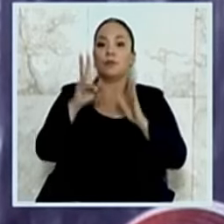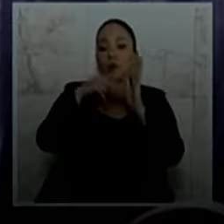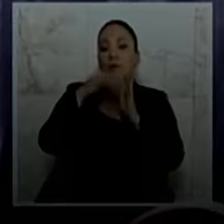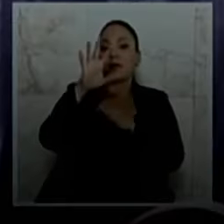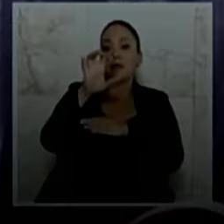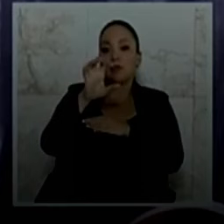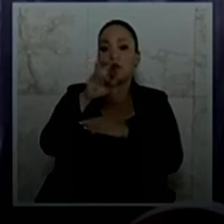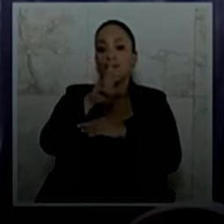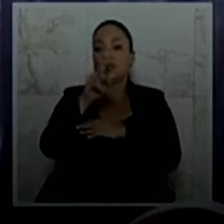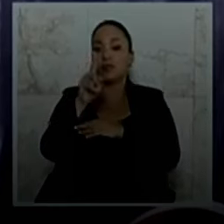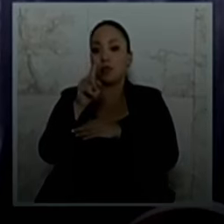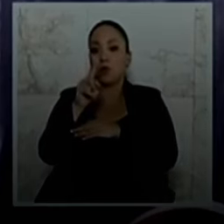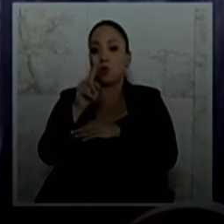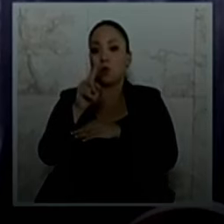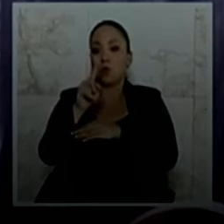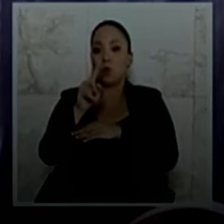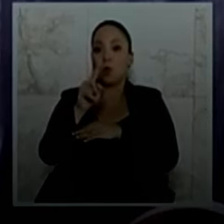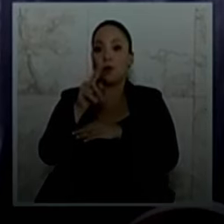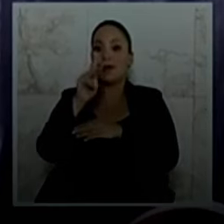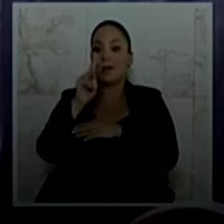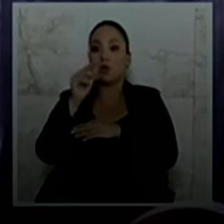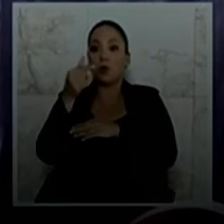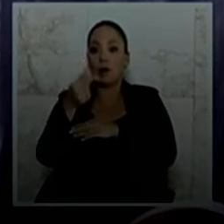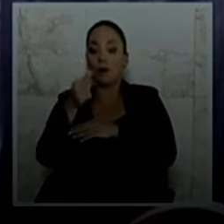en este mes de trabajo.